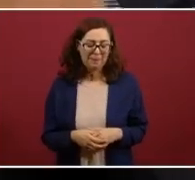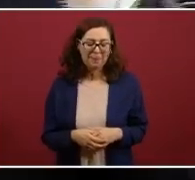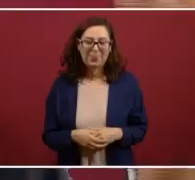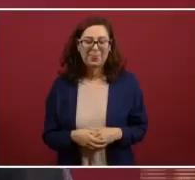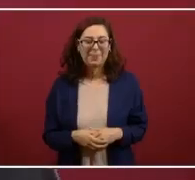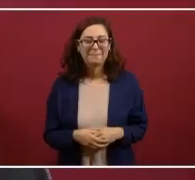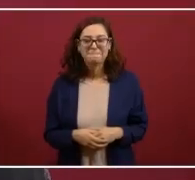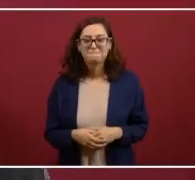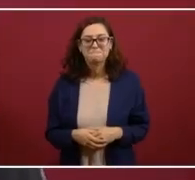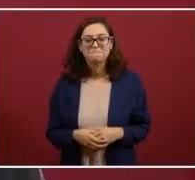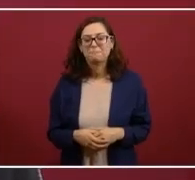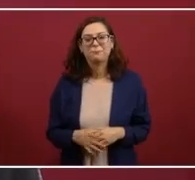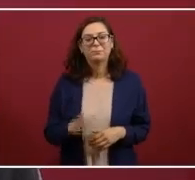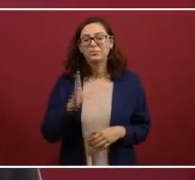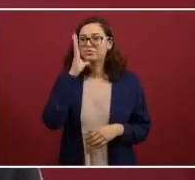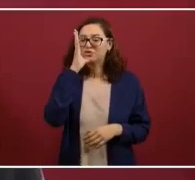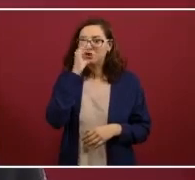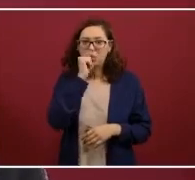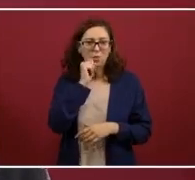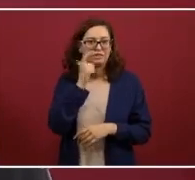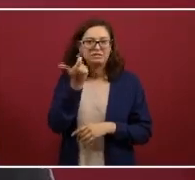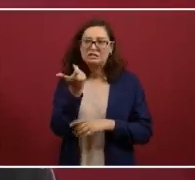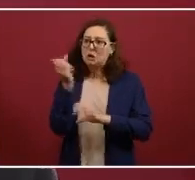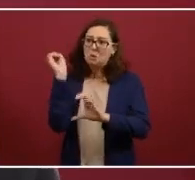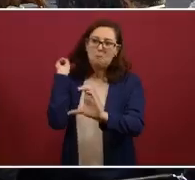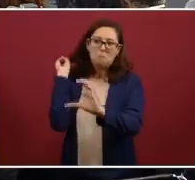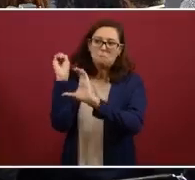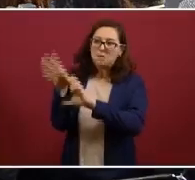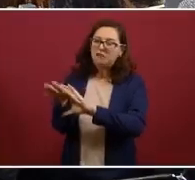no se pueden hacer transferencias